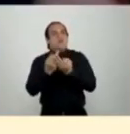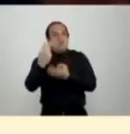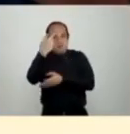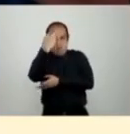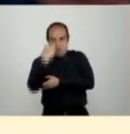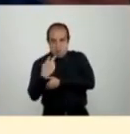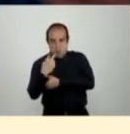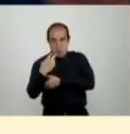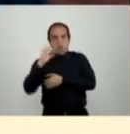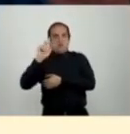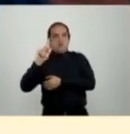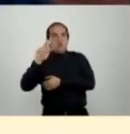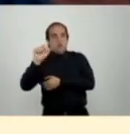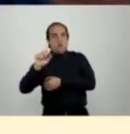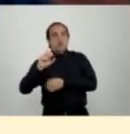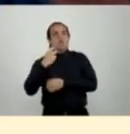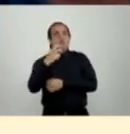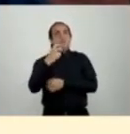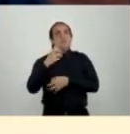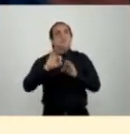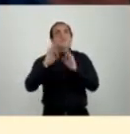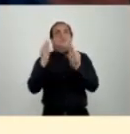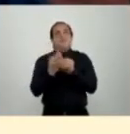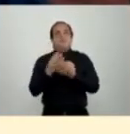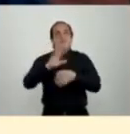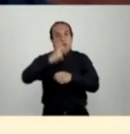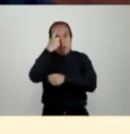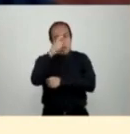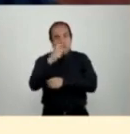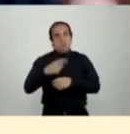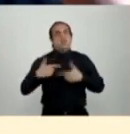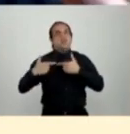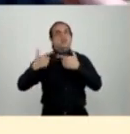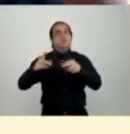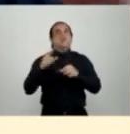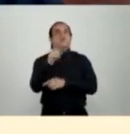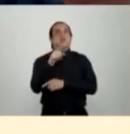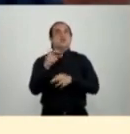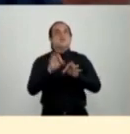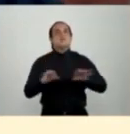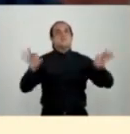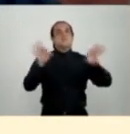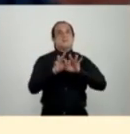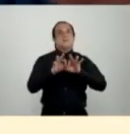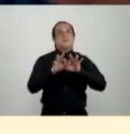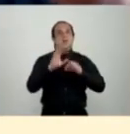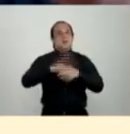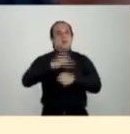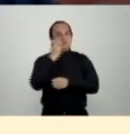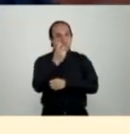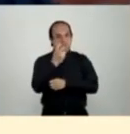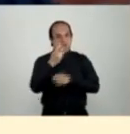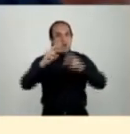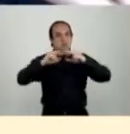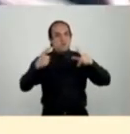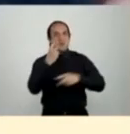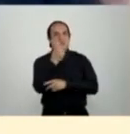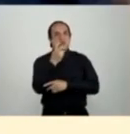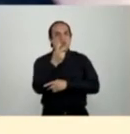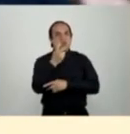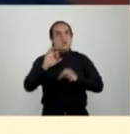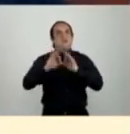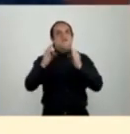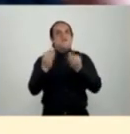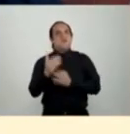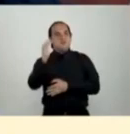sus estereotipos. Y para eso la generación tuya fue muy importante, porque precisamente rompieron con esos estereotipos.